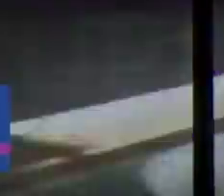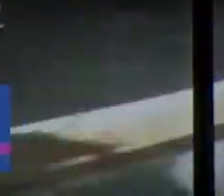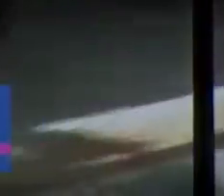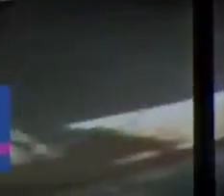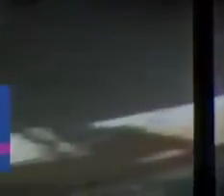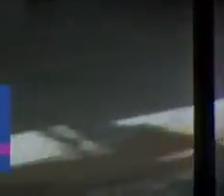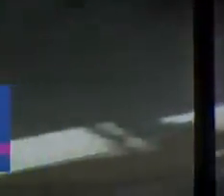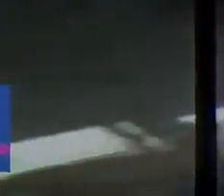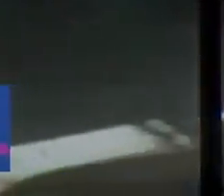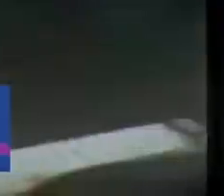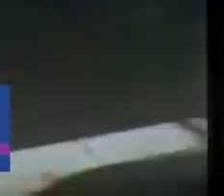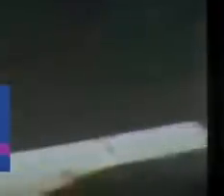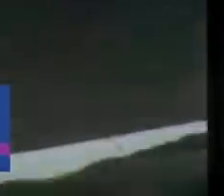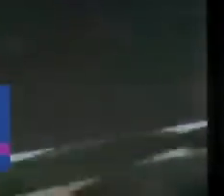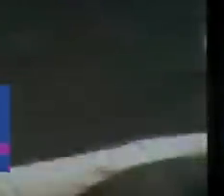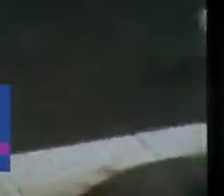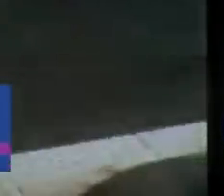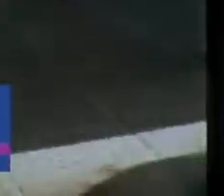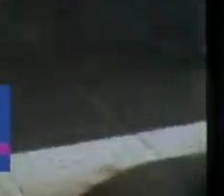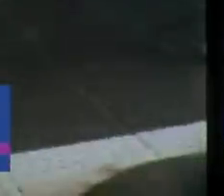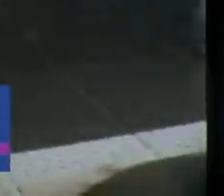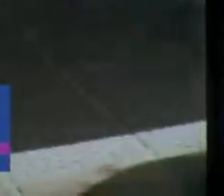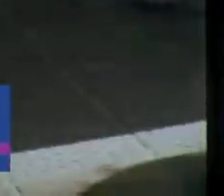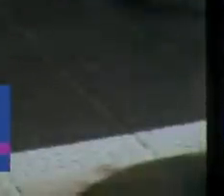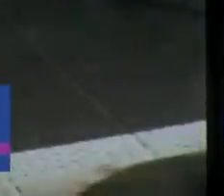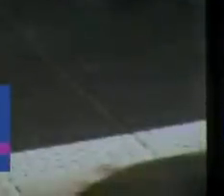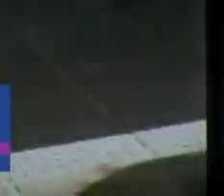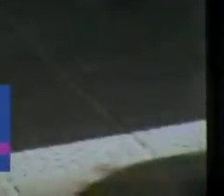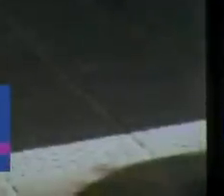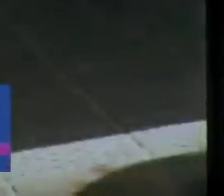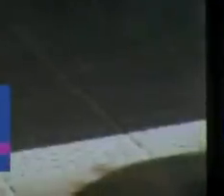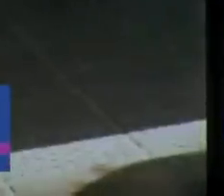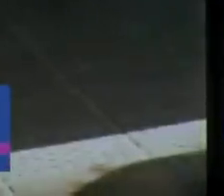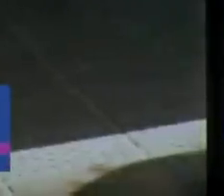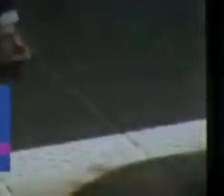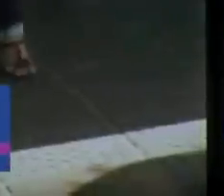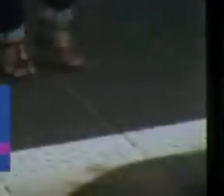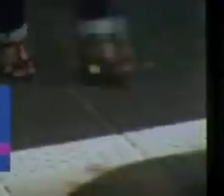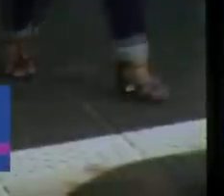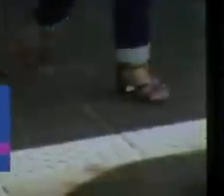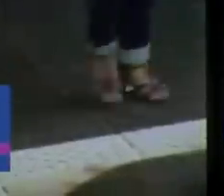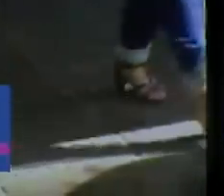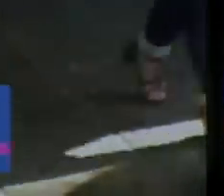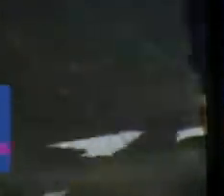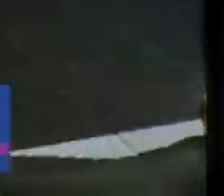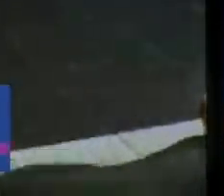los propios propietarios, las familias que tienen los canales privados. Claramente